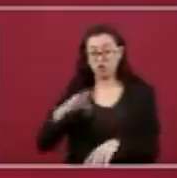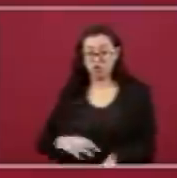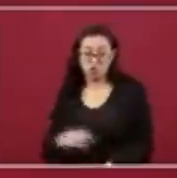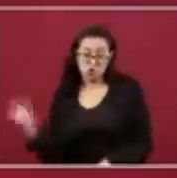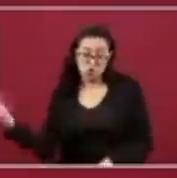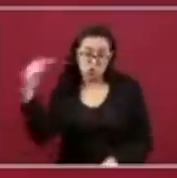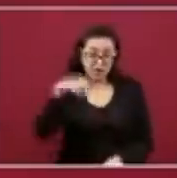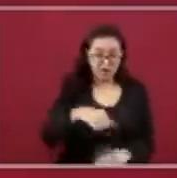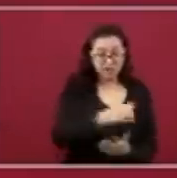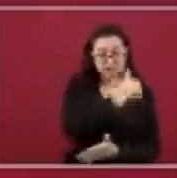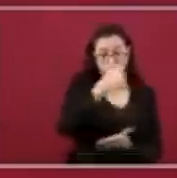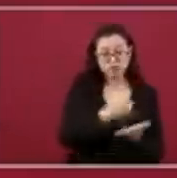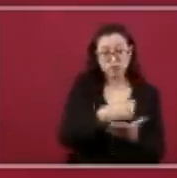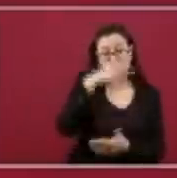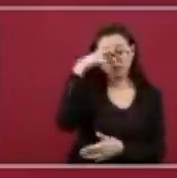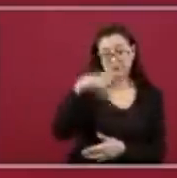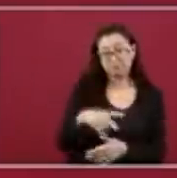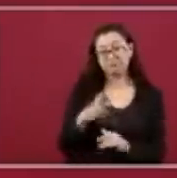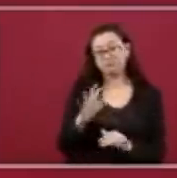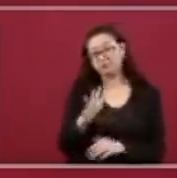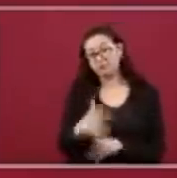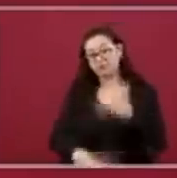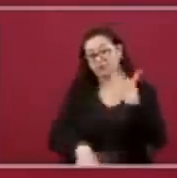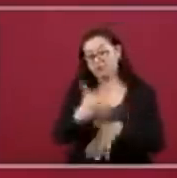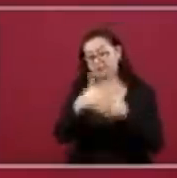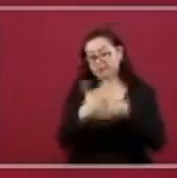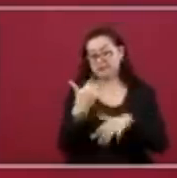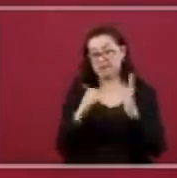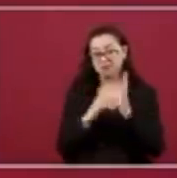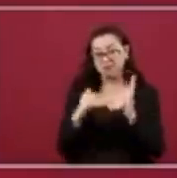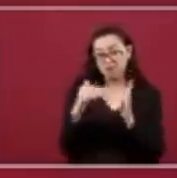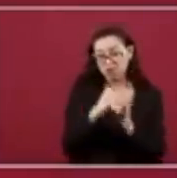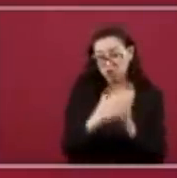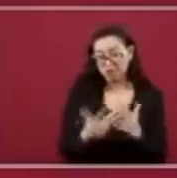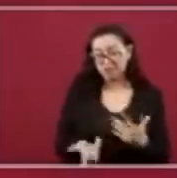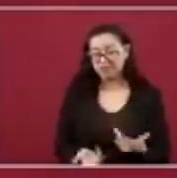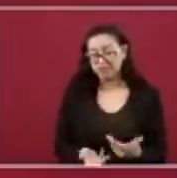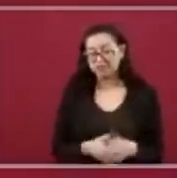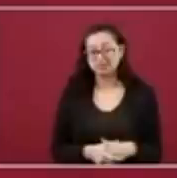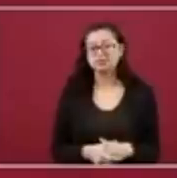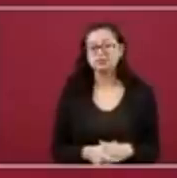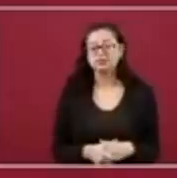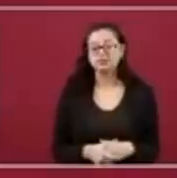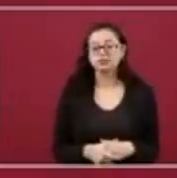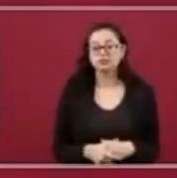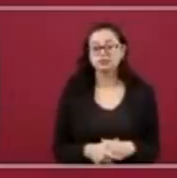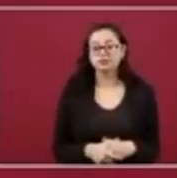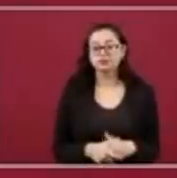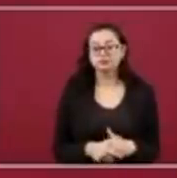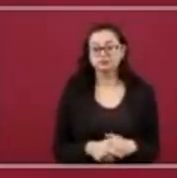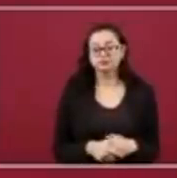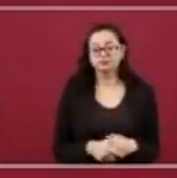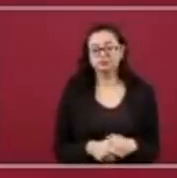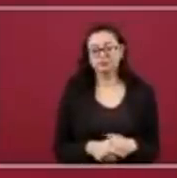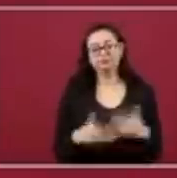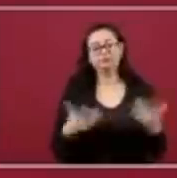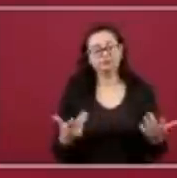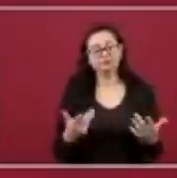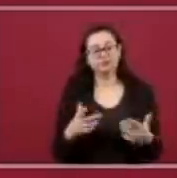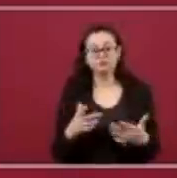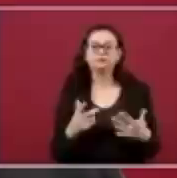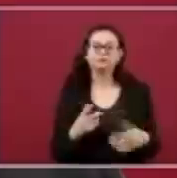México, alrededor de 15,000 millones. Entonces, vamos a